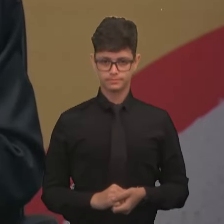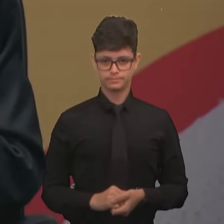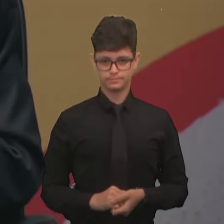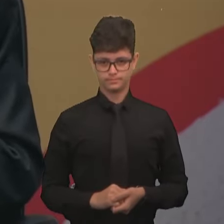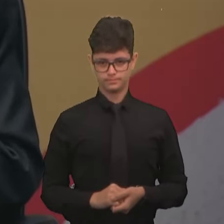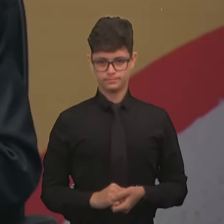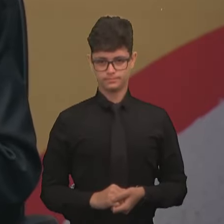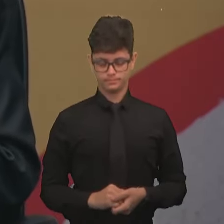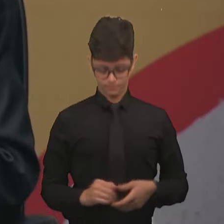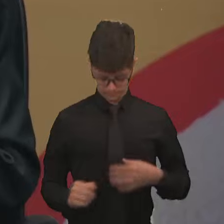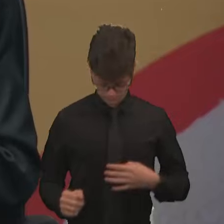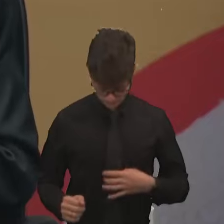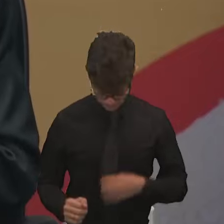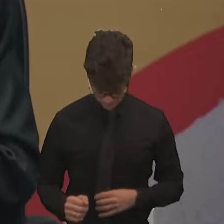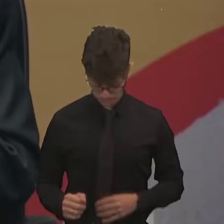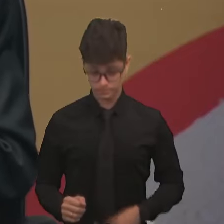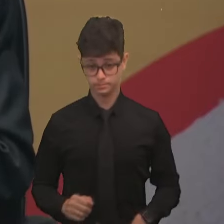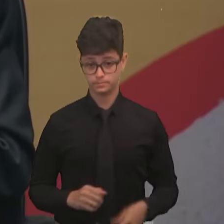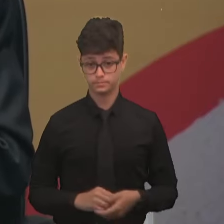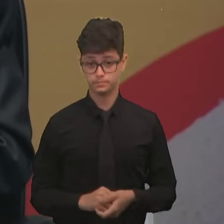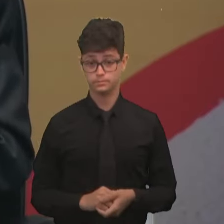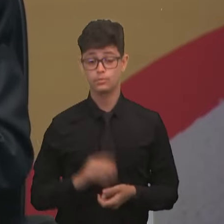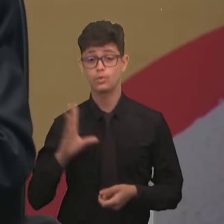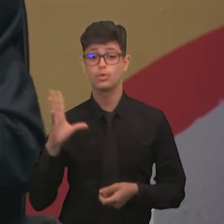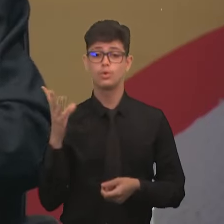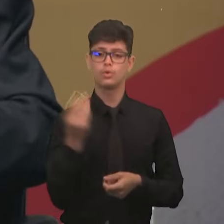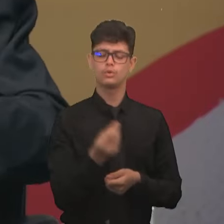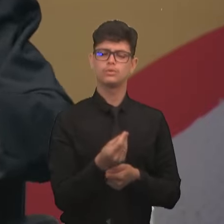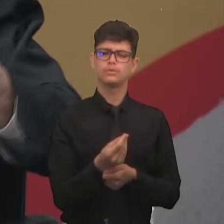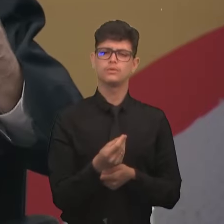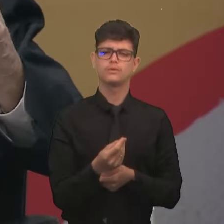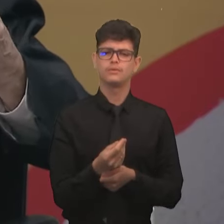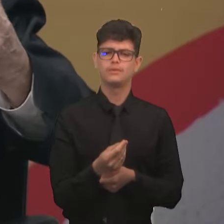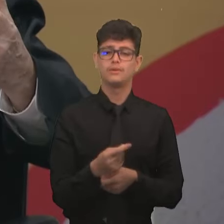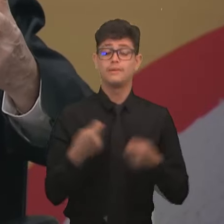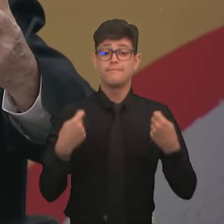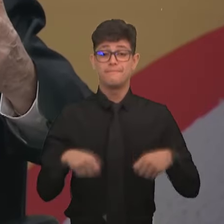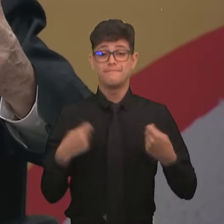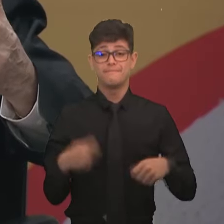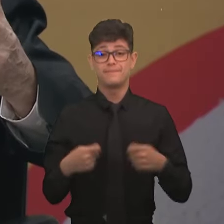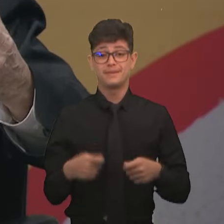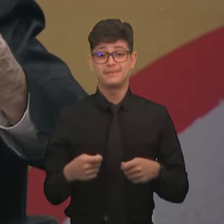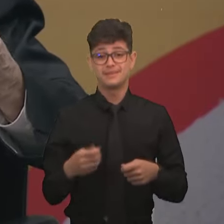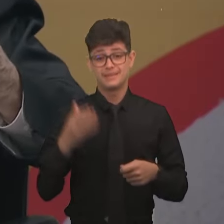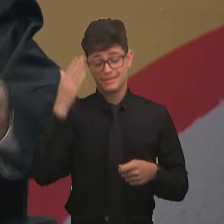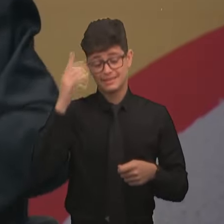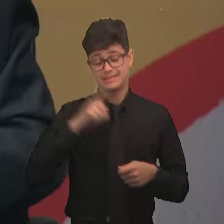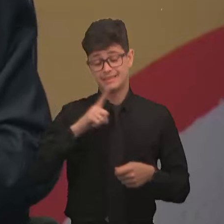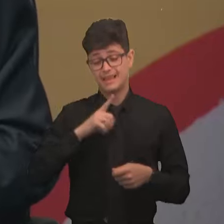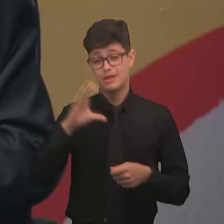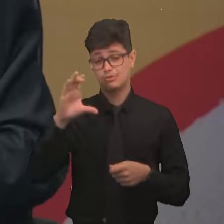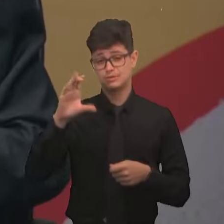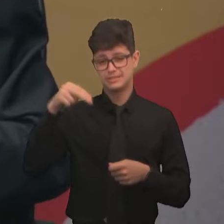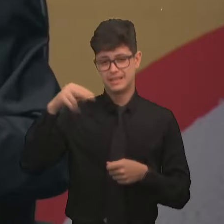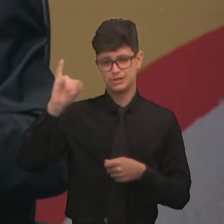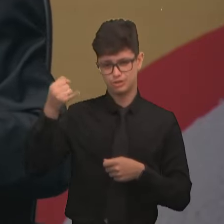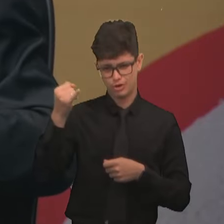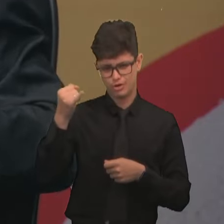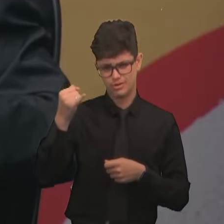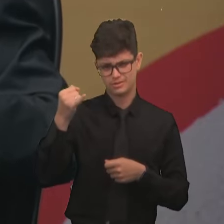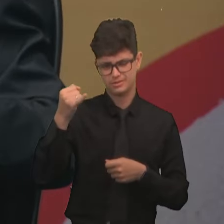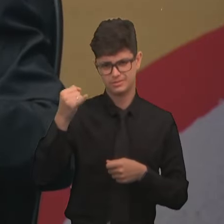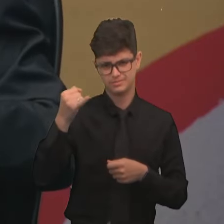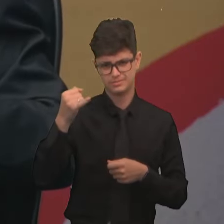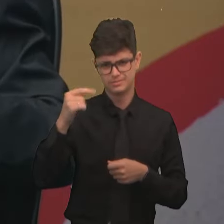por ejemplo, personas que tengan barcos u otros ítems de riqueza. Y todo esto lo tenemos también en el